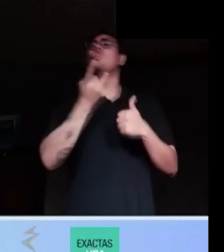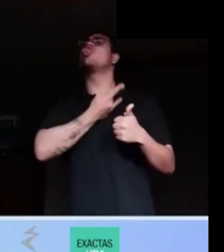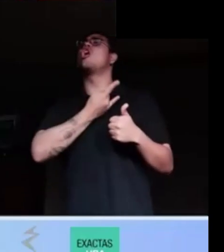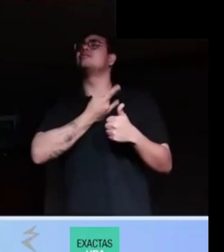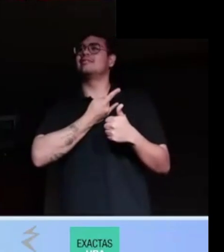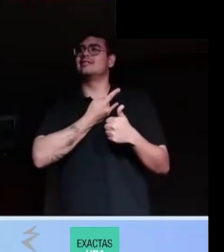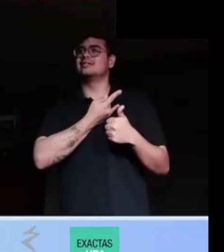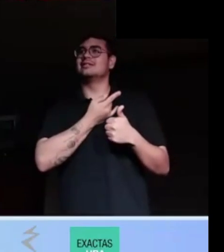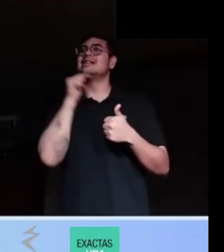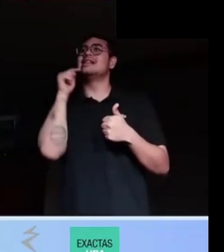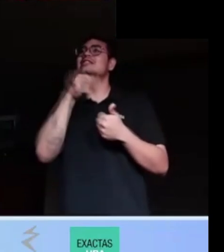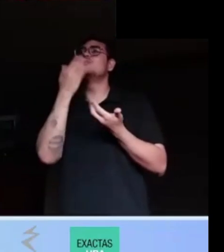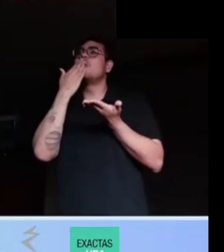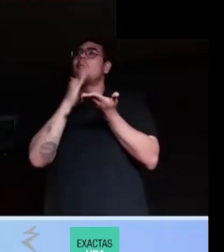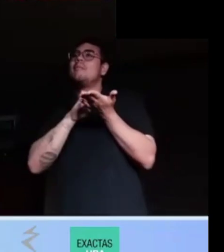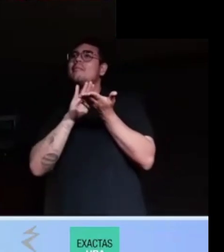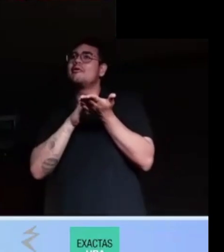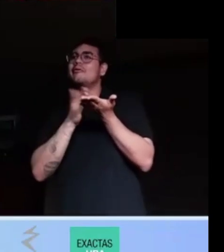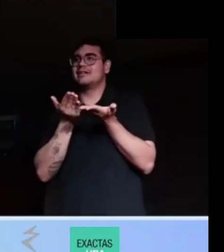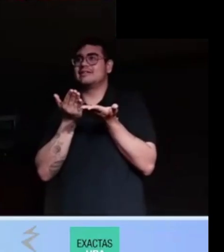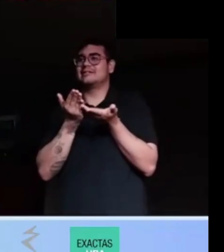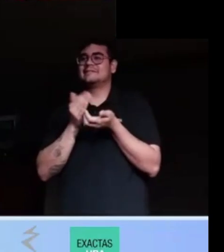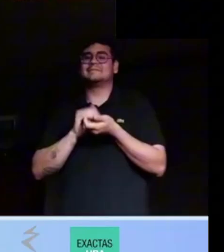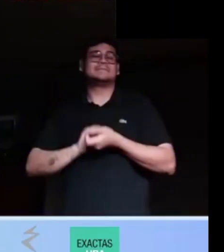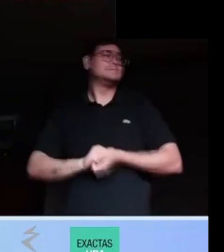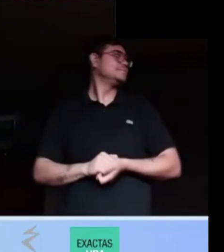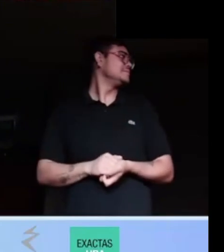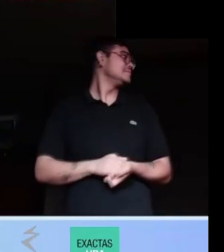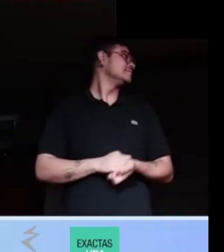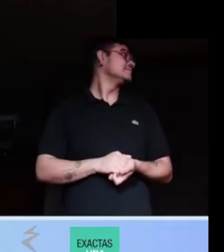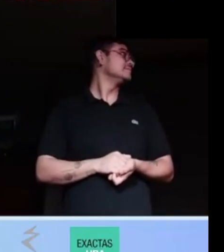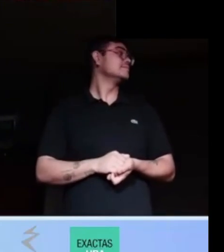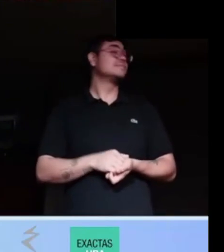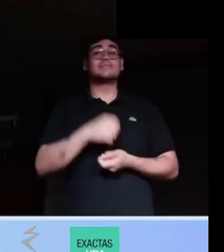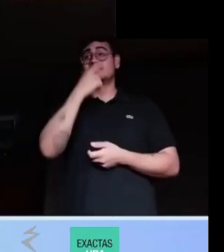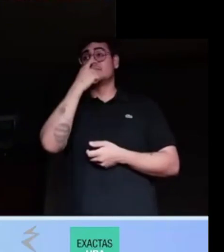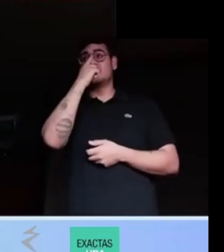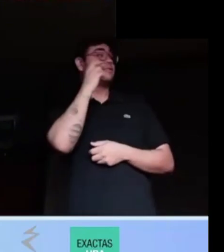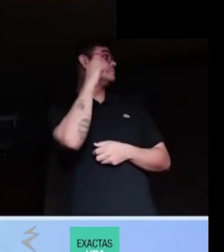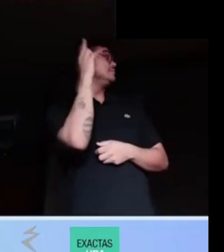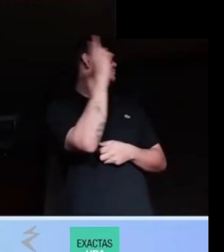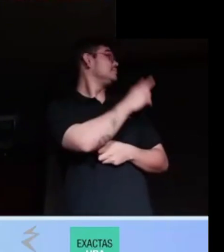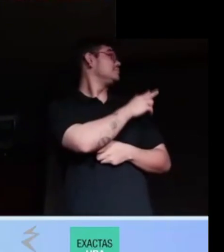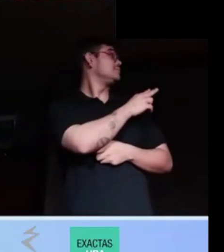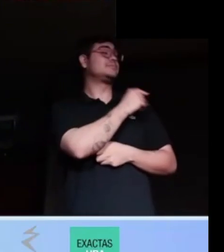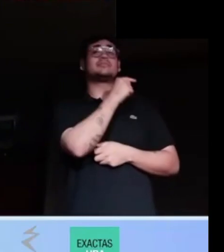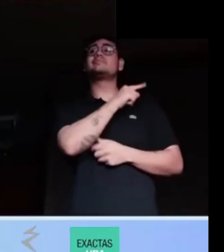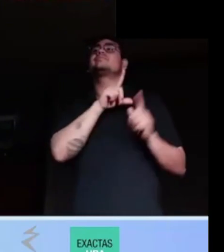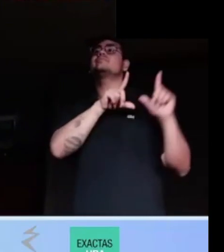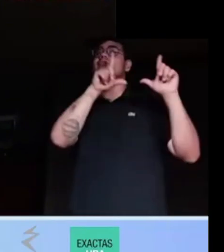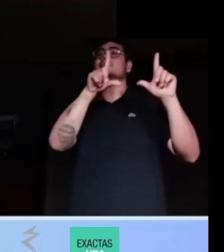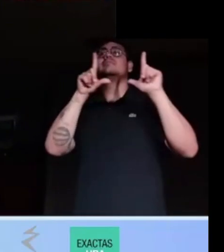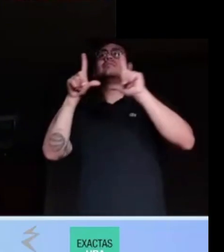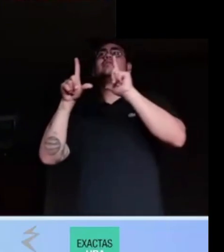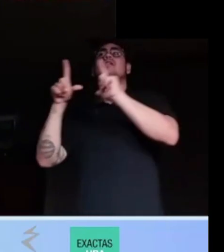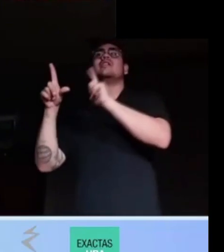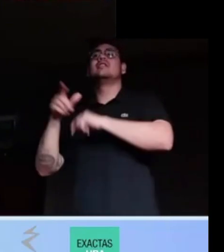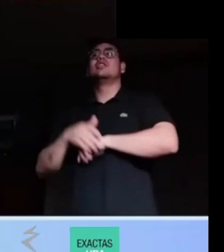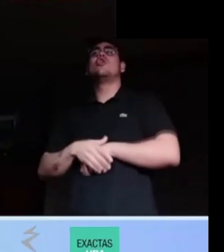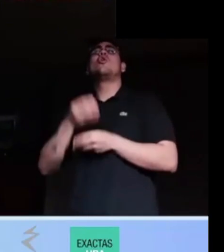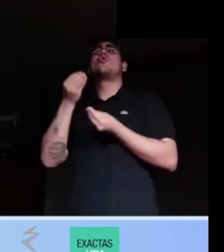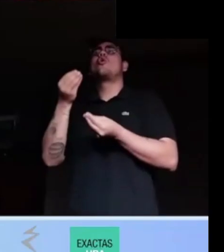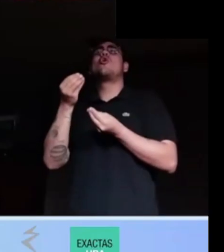Bueno, en la siguiente diapositiva hay un poco sobre algunas fotografías de cómo estaban eh, construidos nuestros